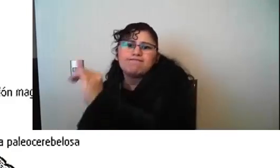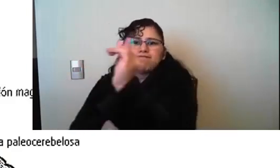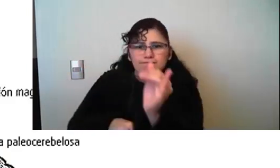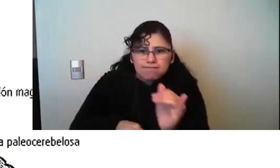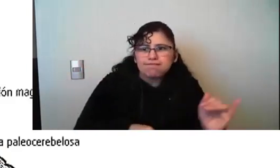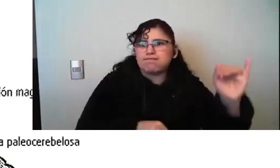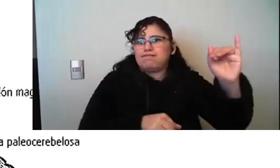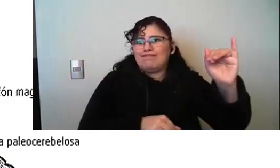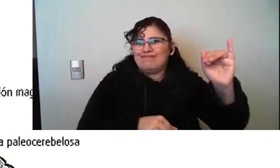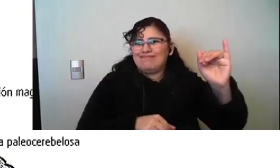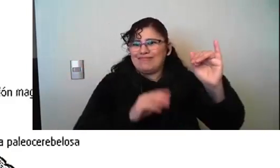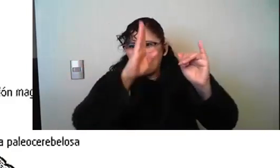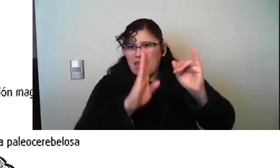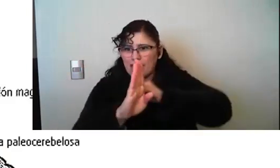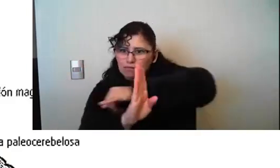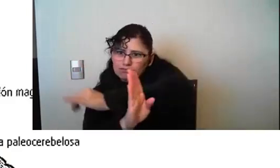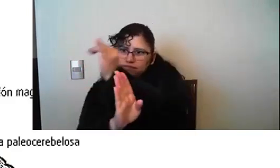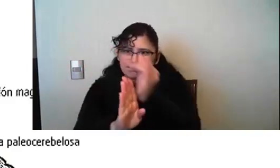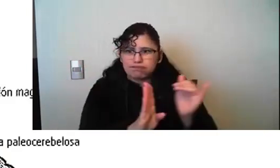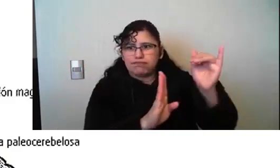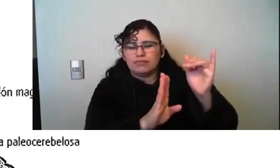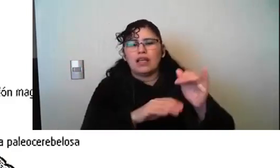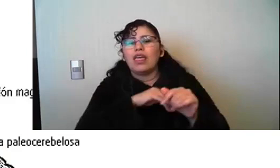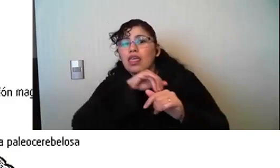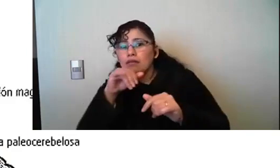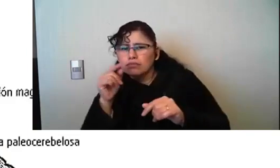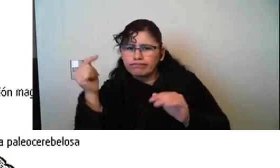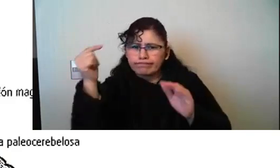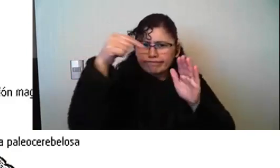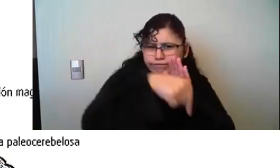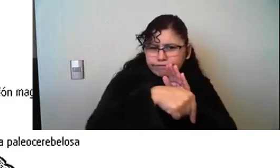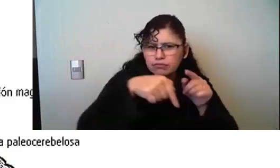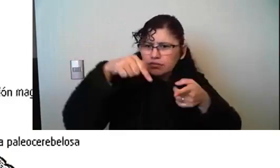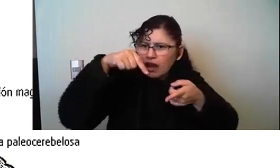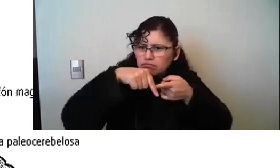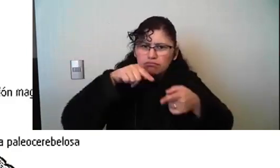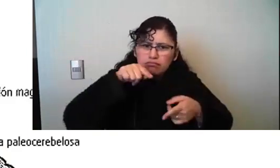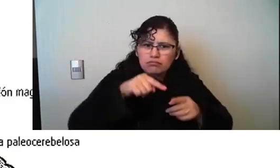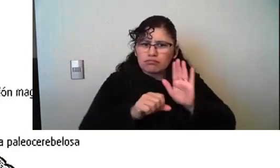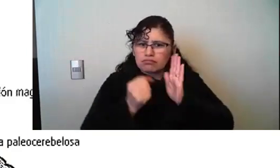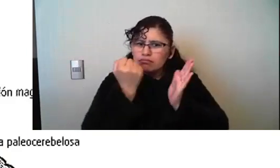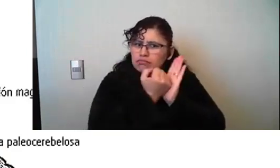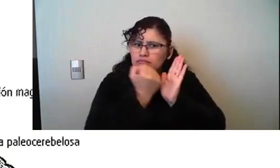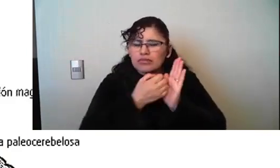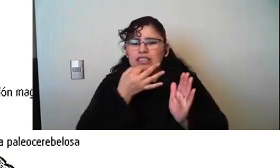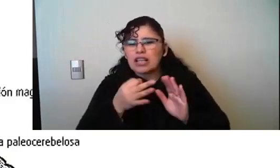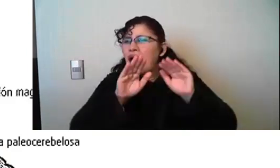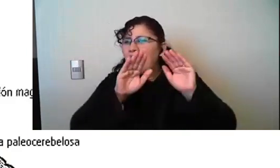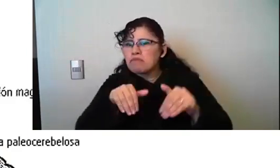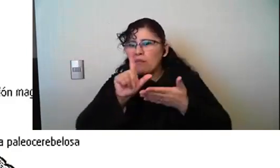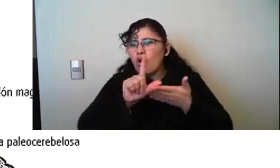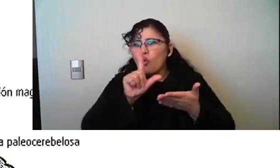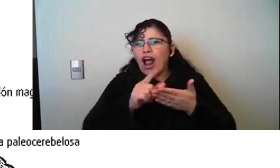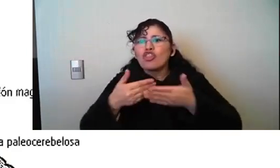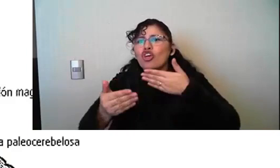la línea media, y finalmente esta flecha que está aquí está indicando que llega al mismo lado de donde se